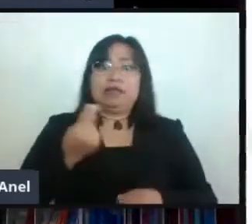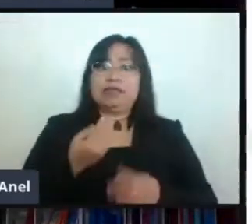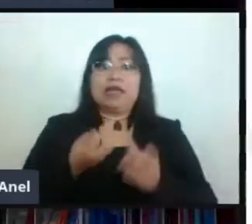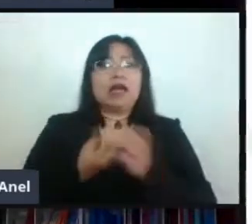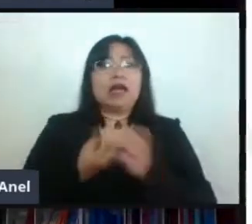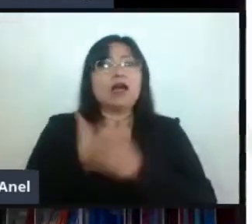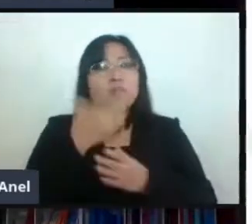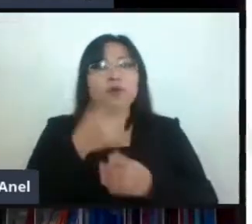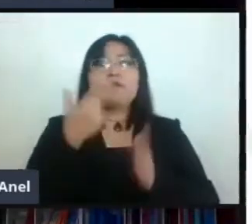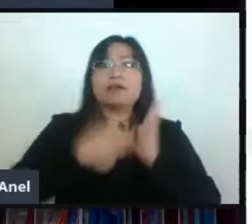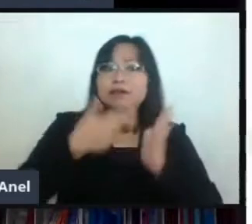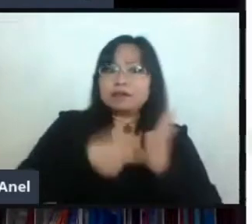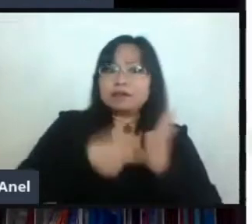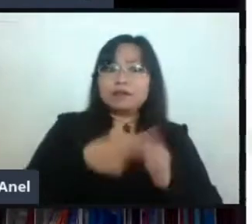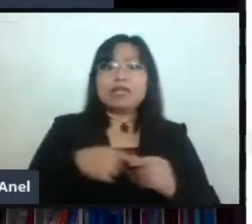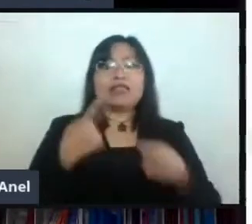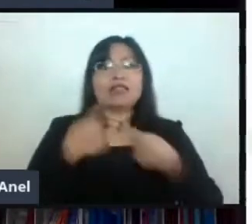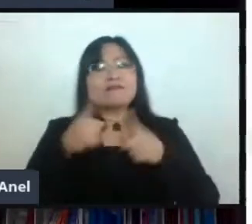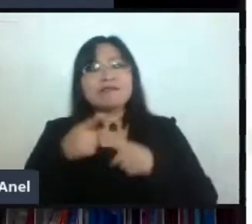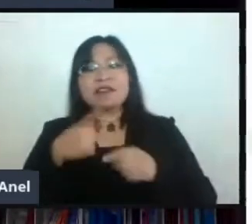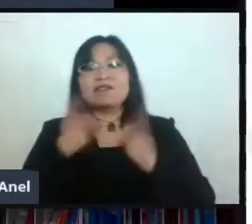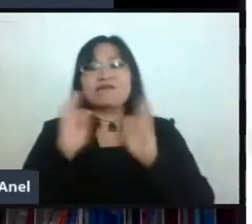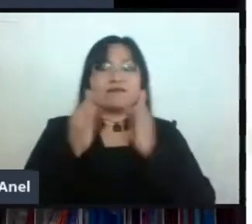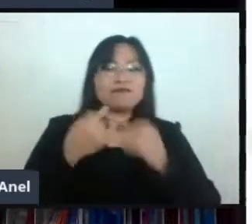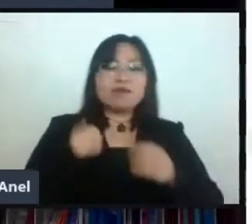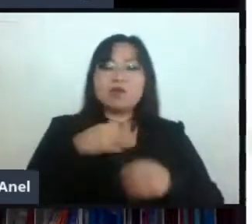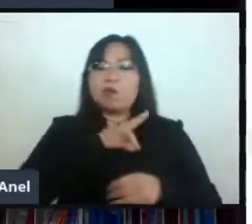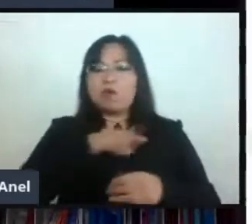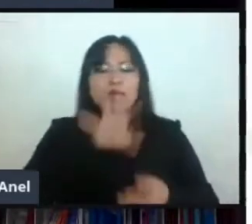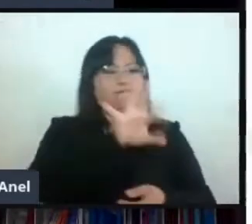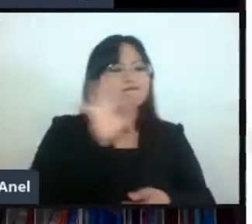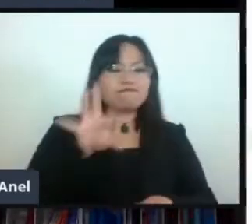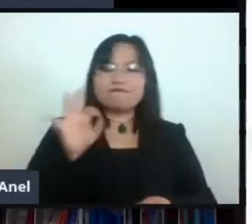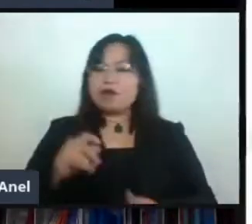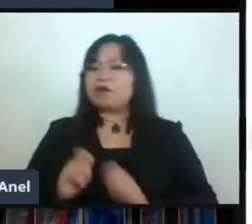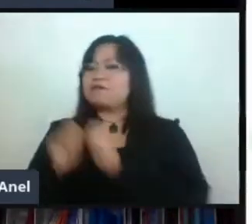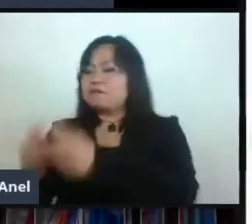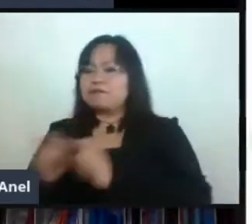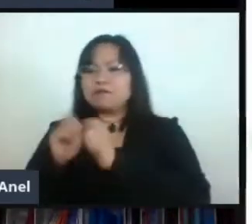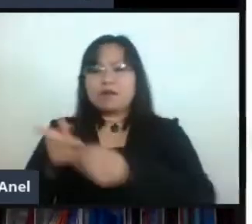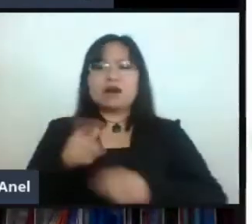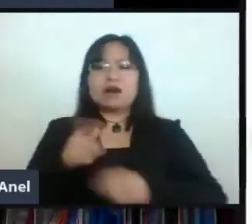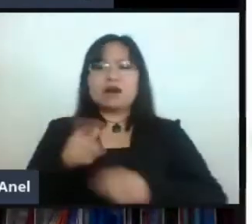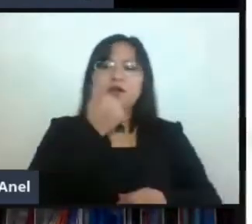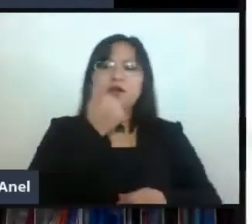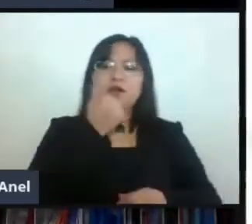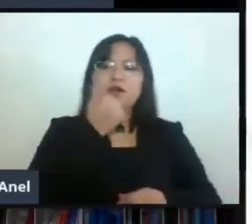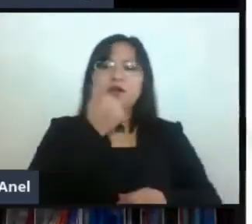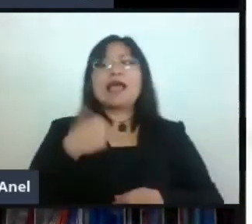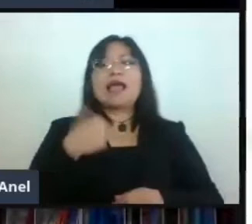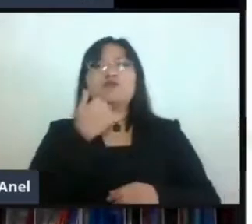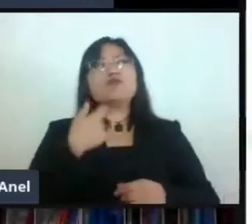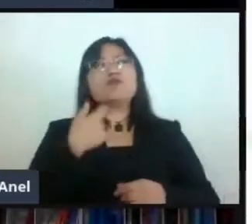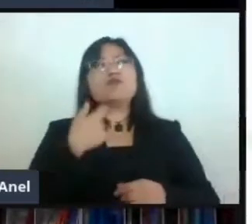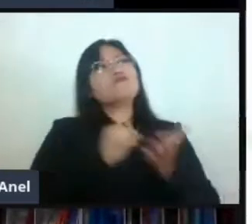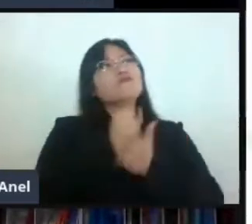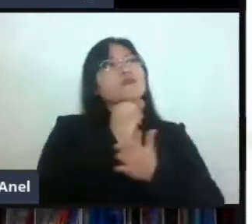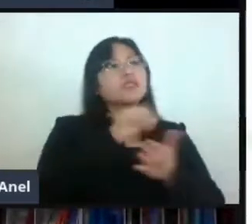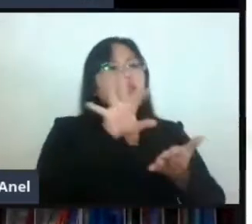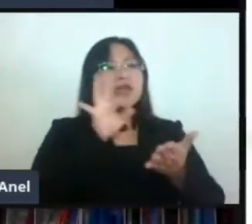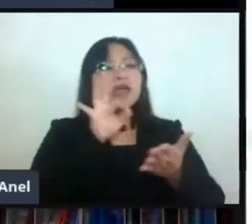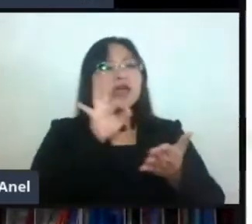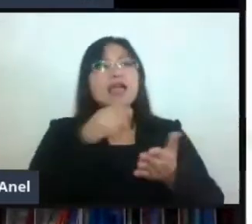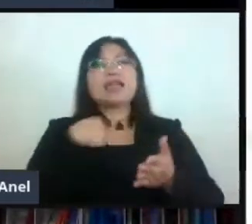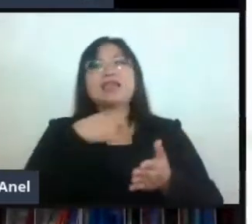flexibilidad en los formatos de entrega, sin perder el logro de aprendizaje, ¿no?